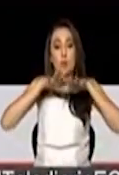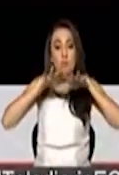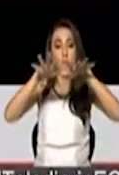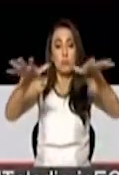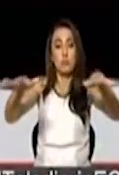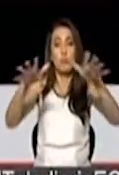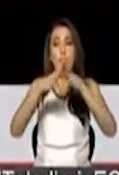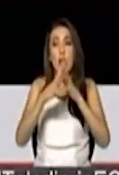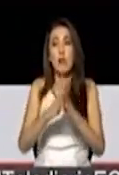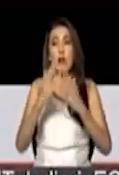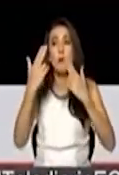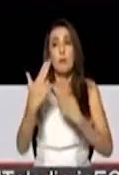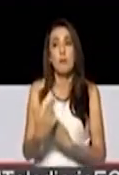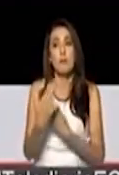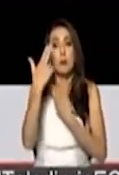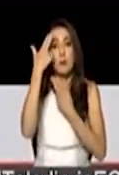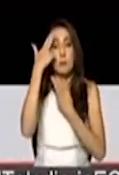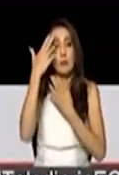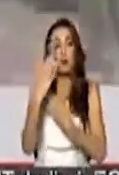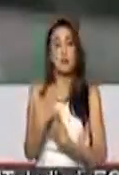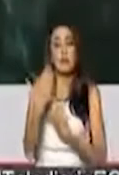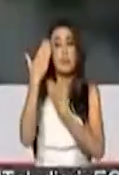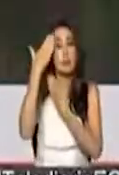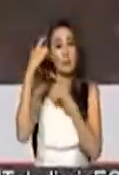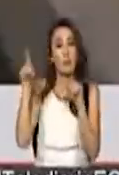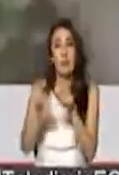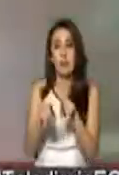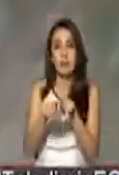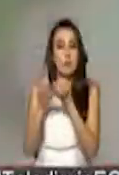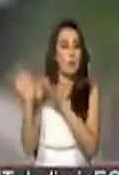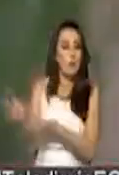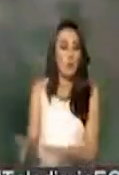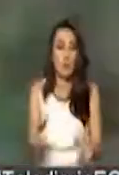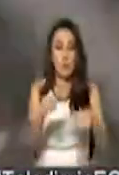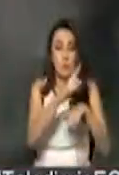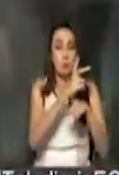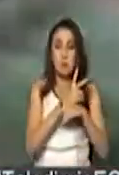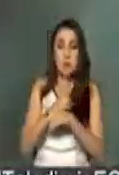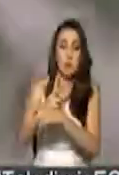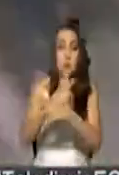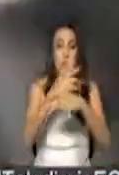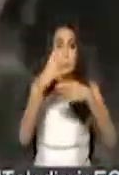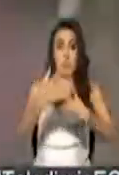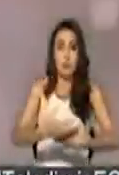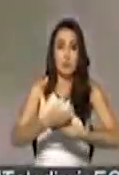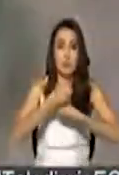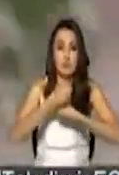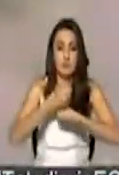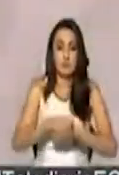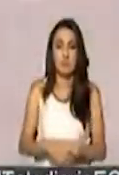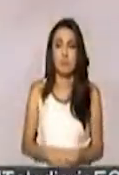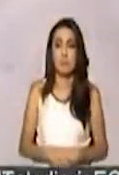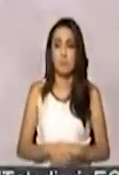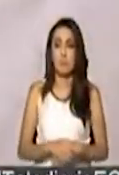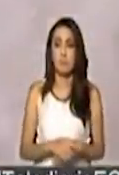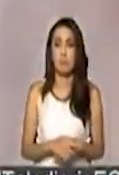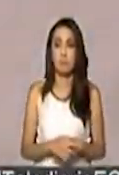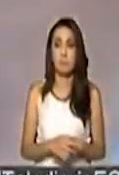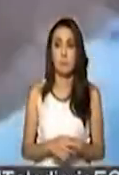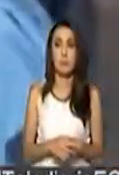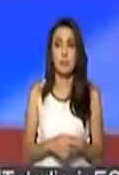Fuerzas Armadas y Policía en sitios estratégicos del país para precautelar la seguridad. Valeria Villarroel, Medios Públicos.